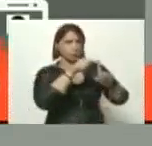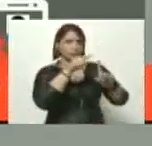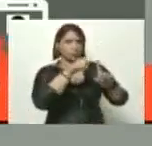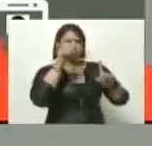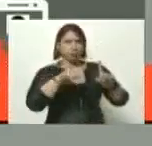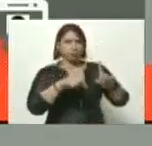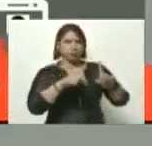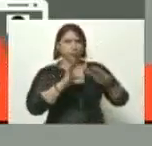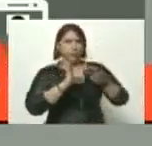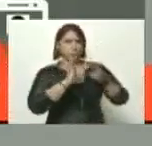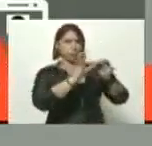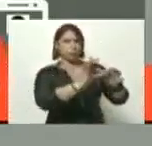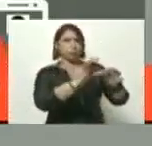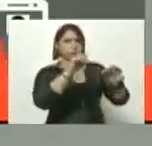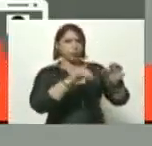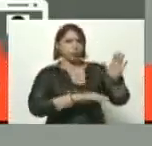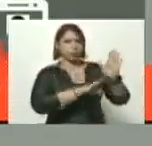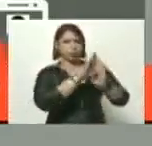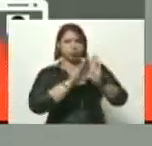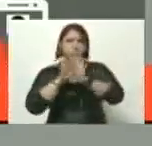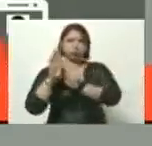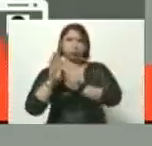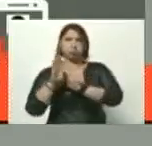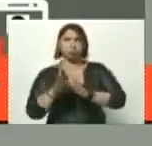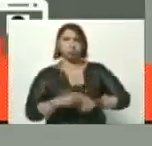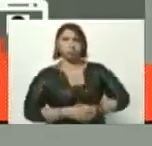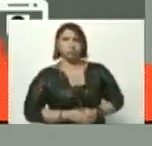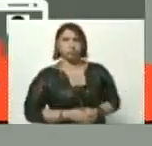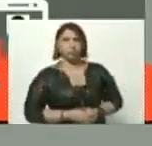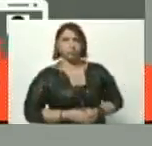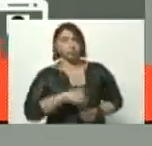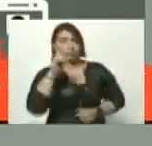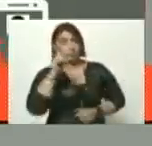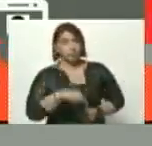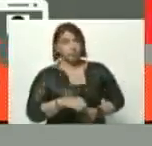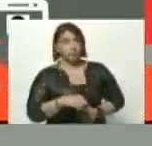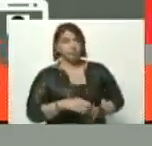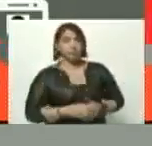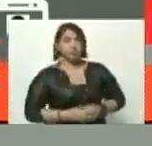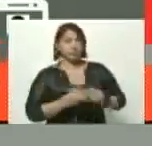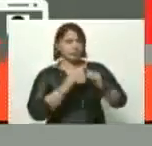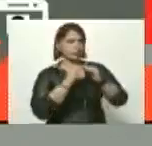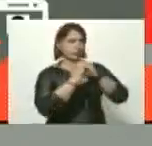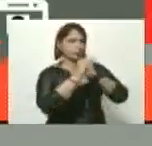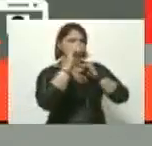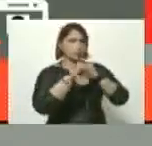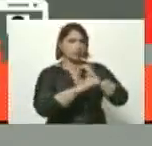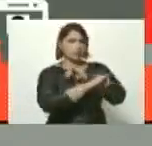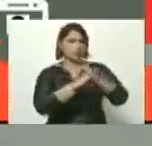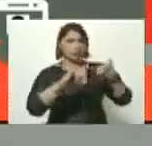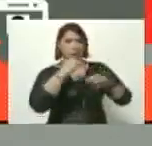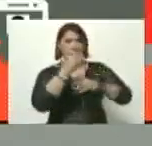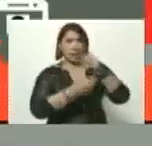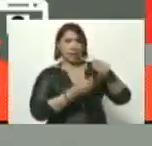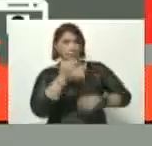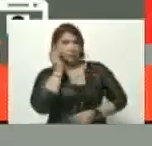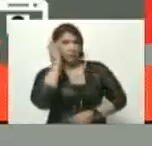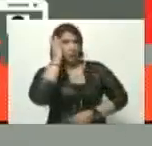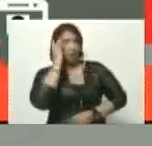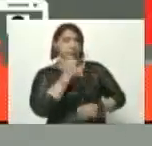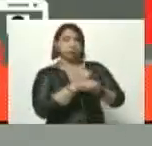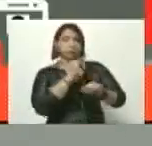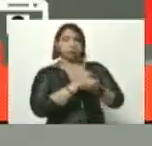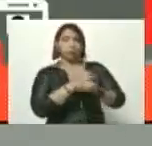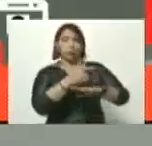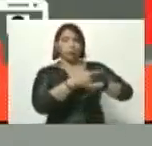la consolidación del emprendimiento, presidente, también con las plataformas que se han venido generando desde el Ejecutivo.